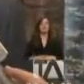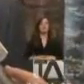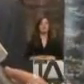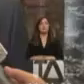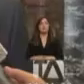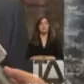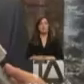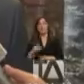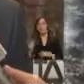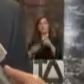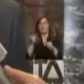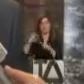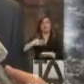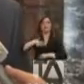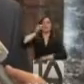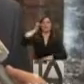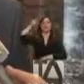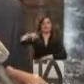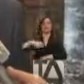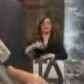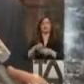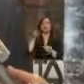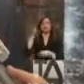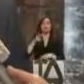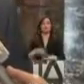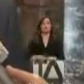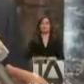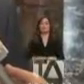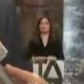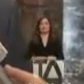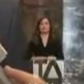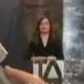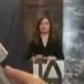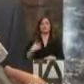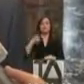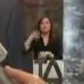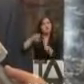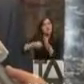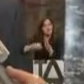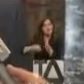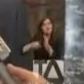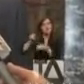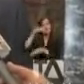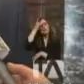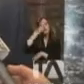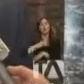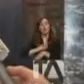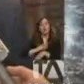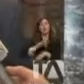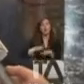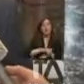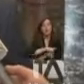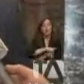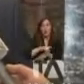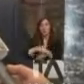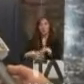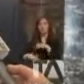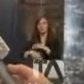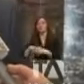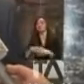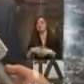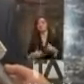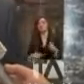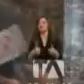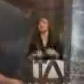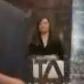podemos precipitarnos, tenemos que esperar a que los jueces determinen la inocencia o culpabilidad de, en este